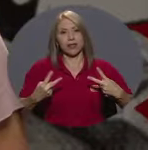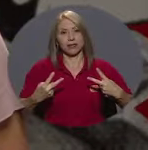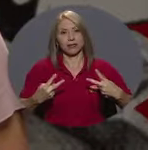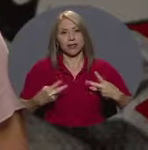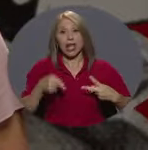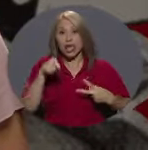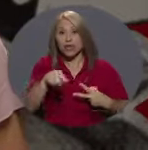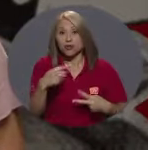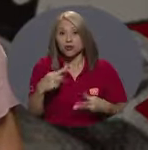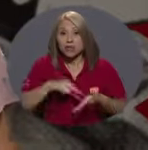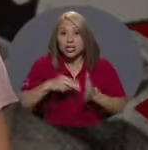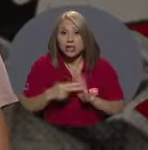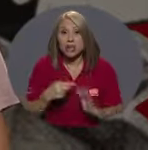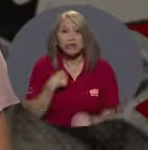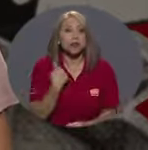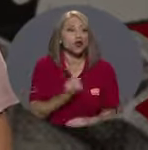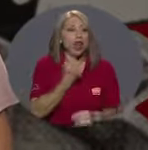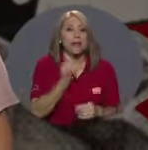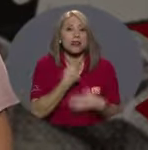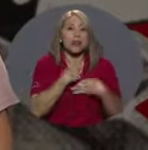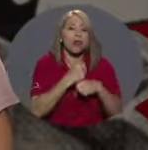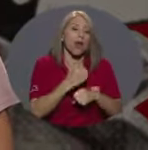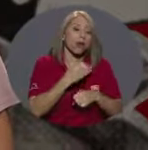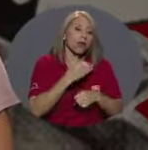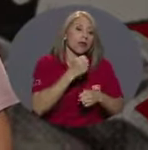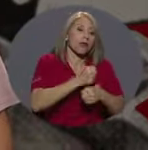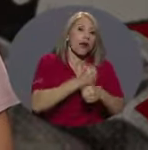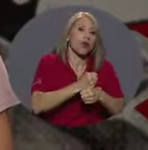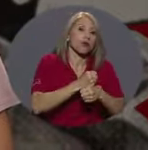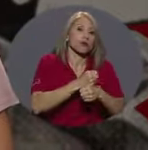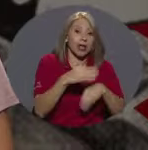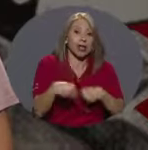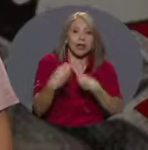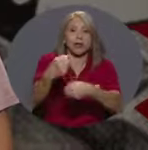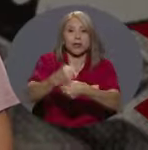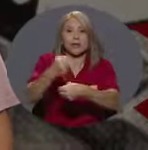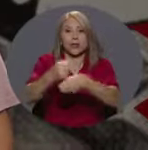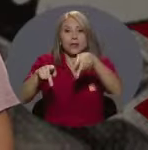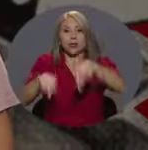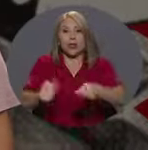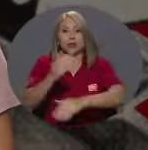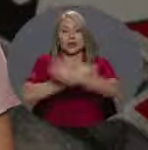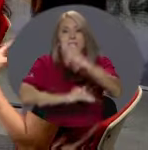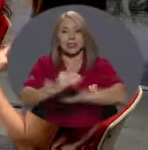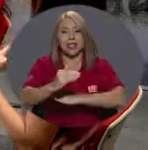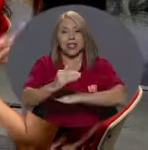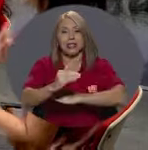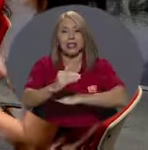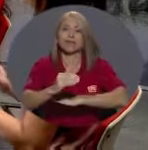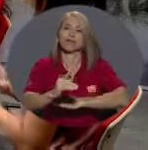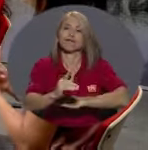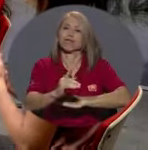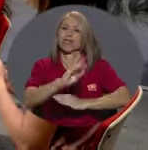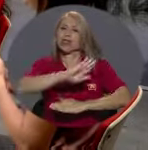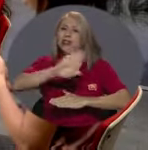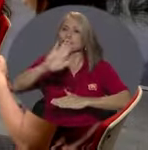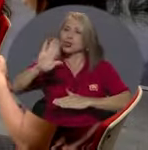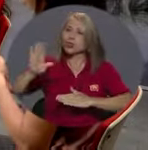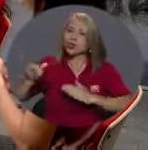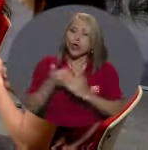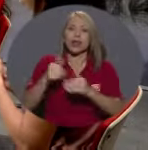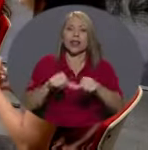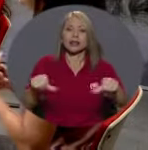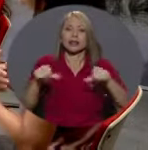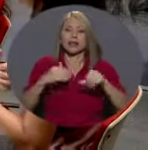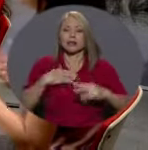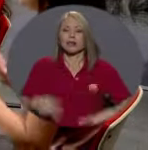final esto no es algo que yo solo practico en un trabajo o porque le di empleo a una persona con discapacidad, lo tengo que aplicar en todas las áreas de mi vida,